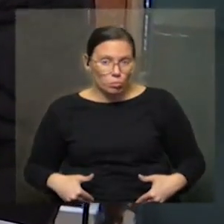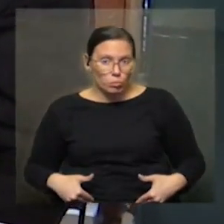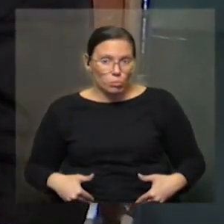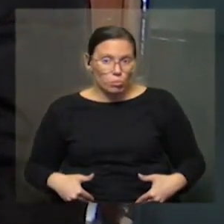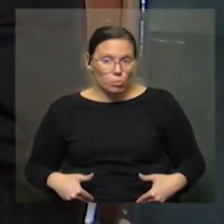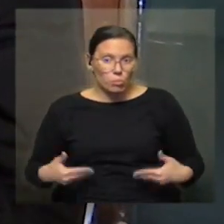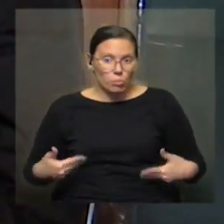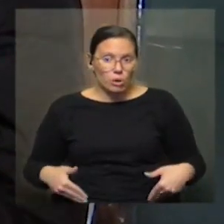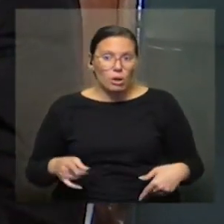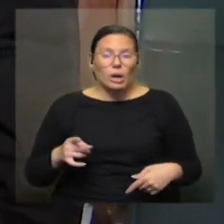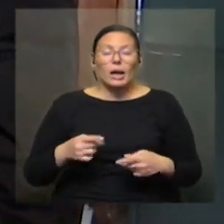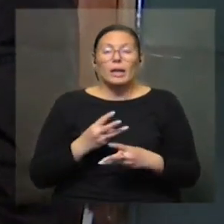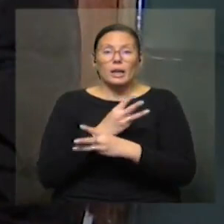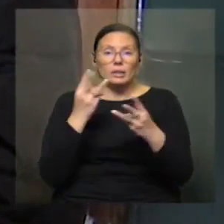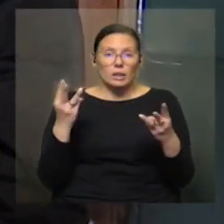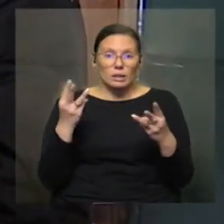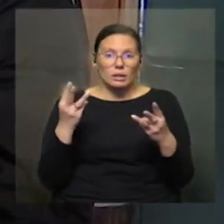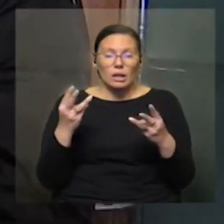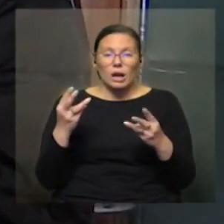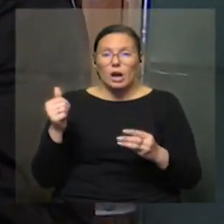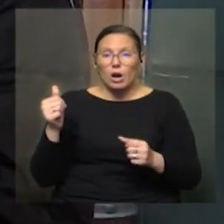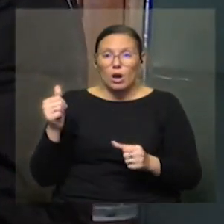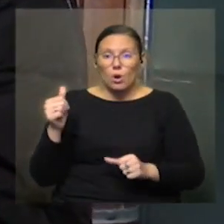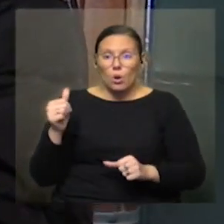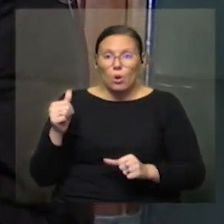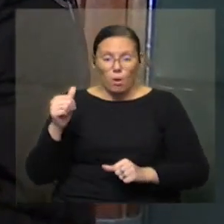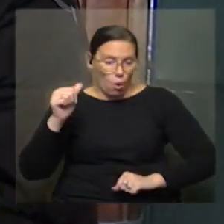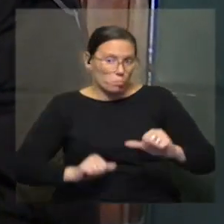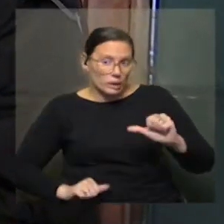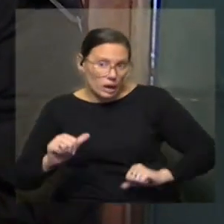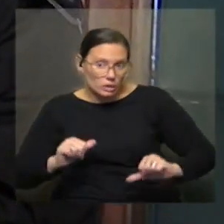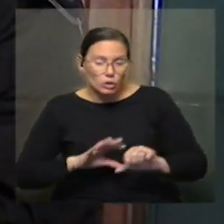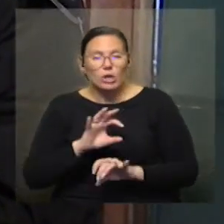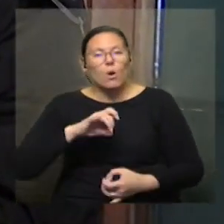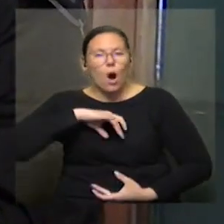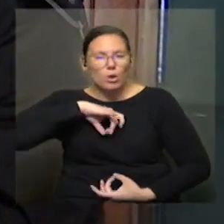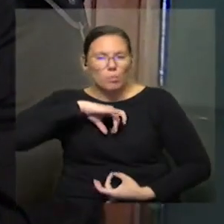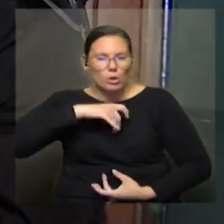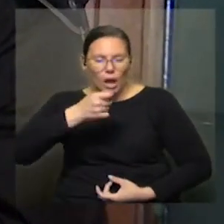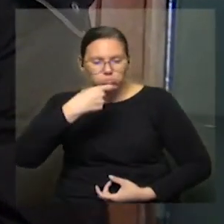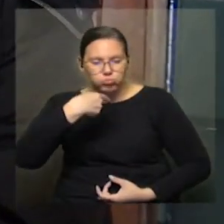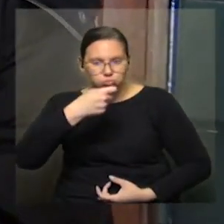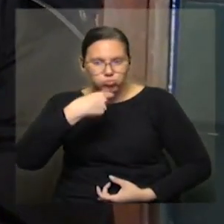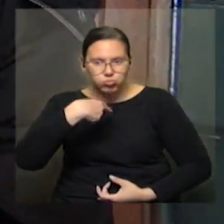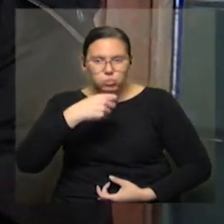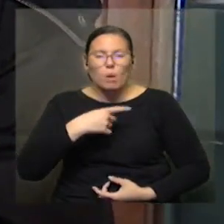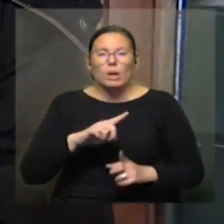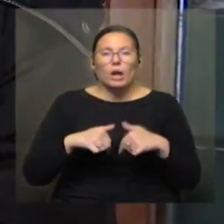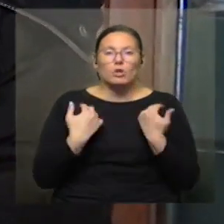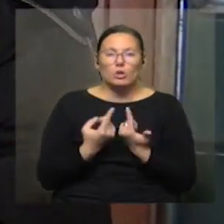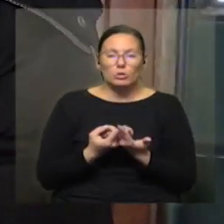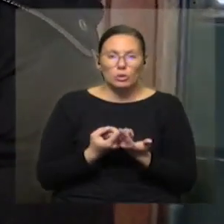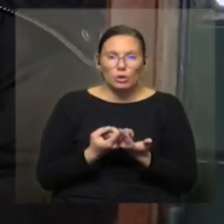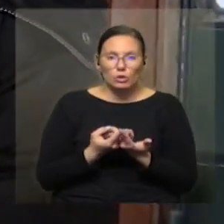se es sometida a intervenciones, ya sea quirúrgicas o hormonales, para, nosotros le